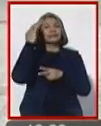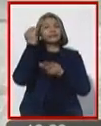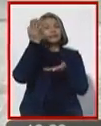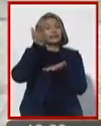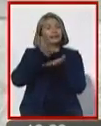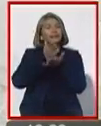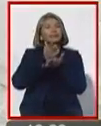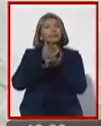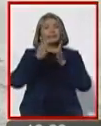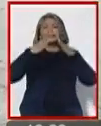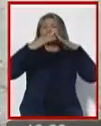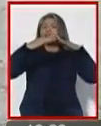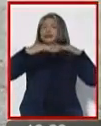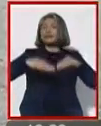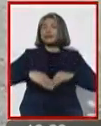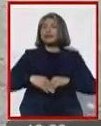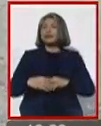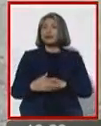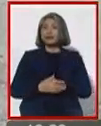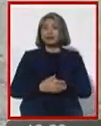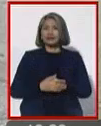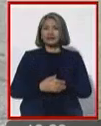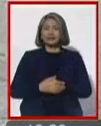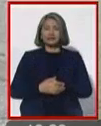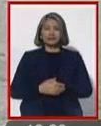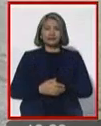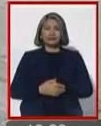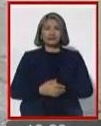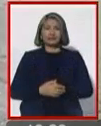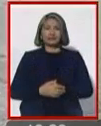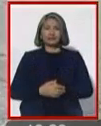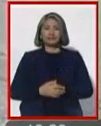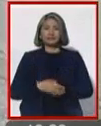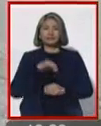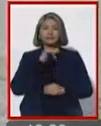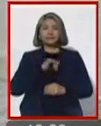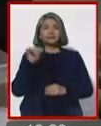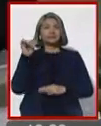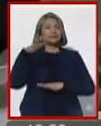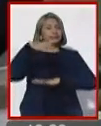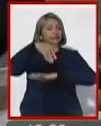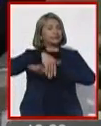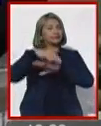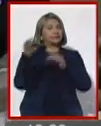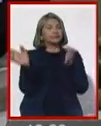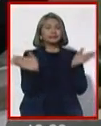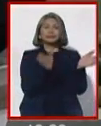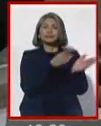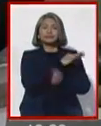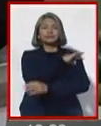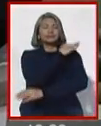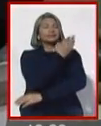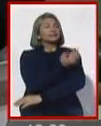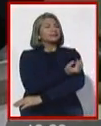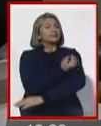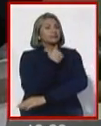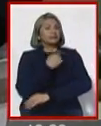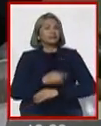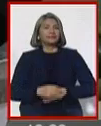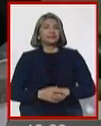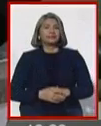parte del techo comprometiendo así la estructura del cielo falso. Mire, fue anoche impresionante los vientos que han